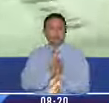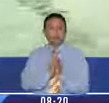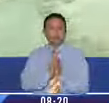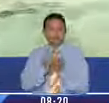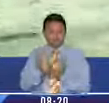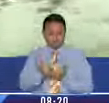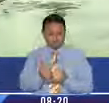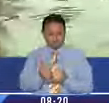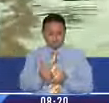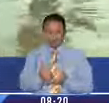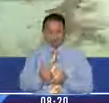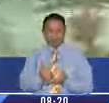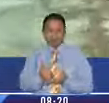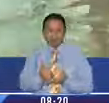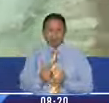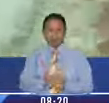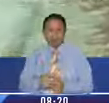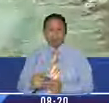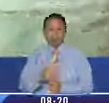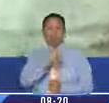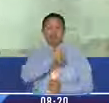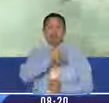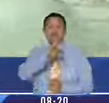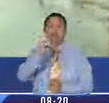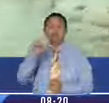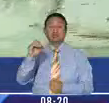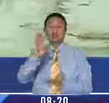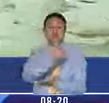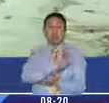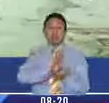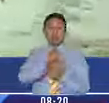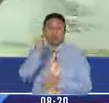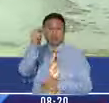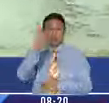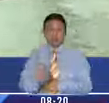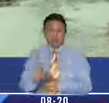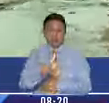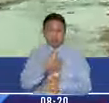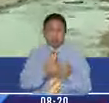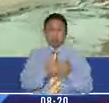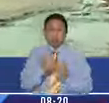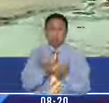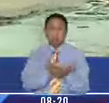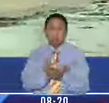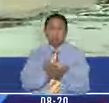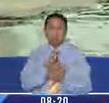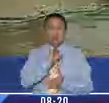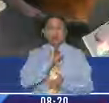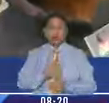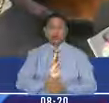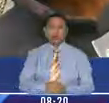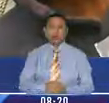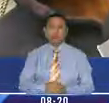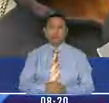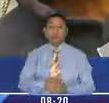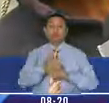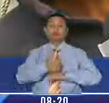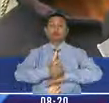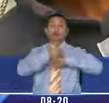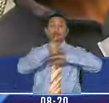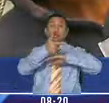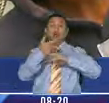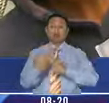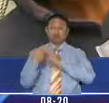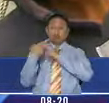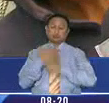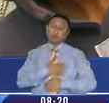son respondidas, pese a que más de 100 barrios del sur de la ciudad tienen problemas con el servicio de agua potable. Autoridades competentes